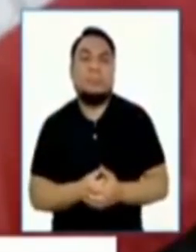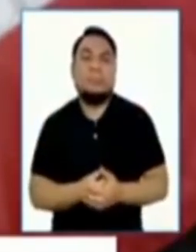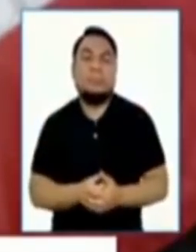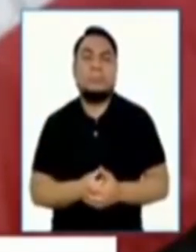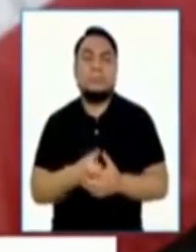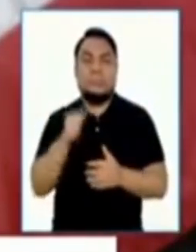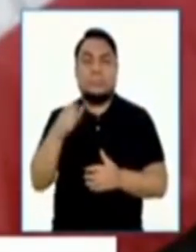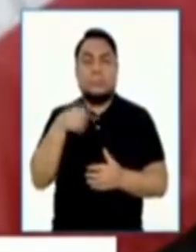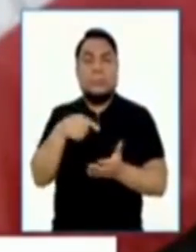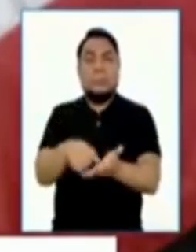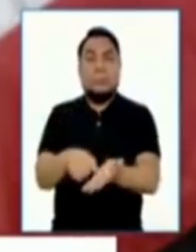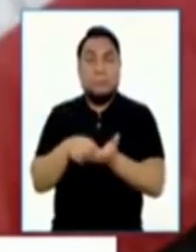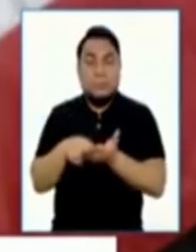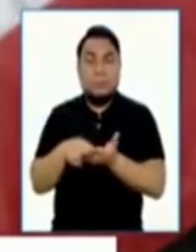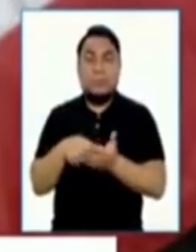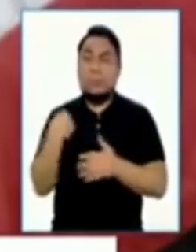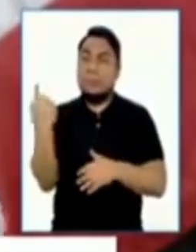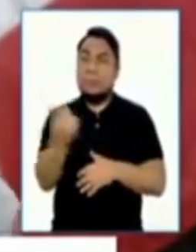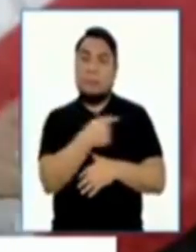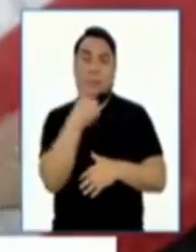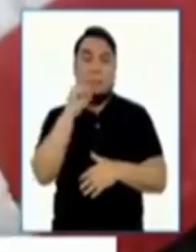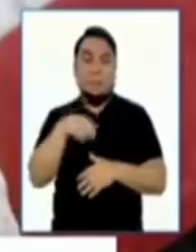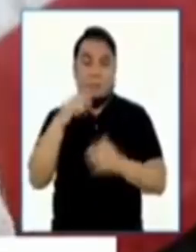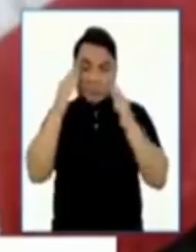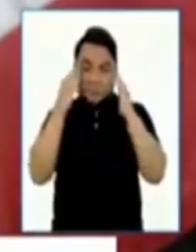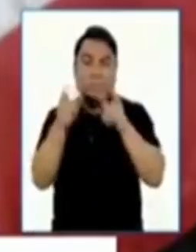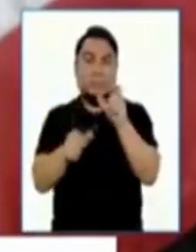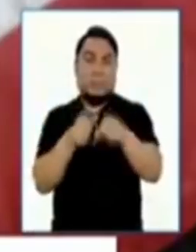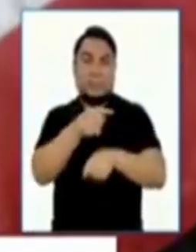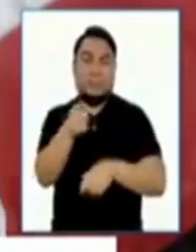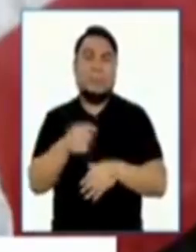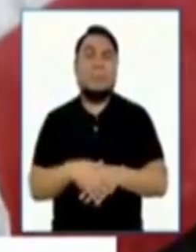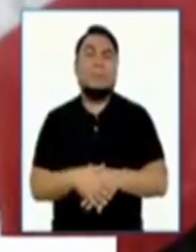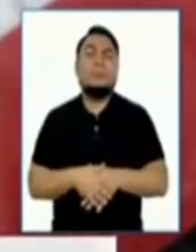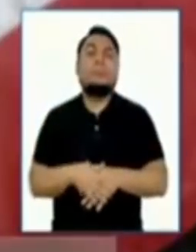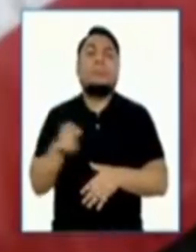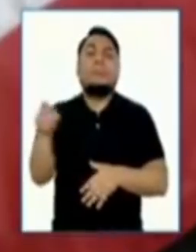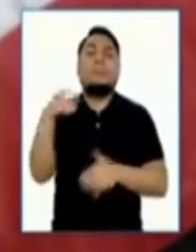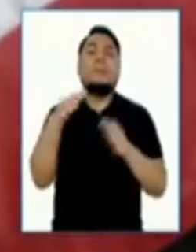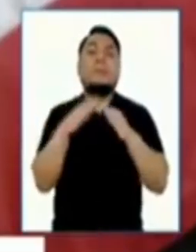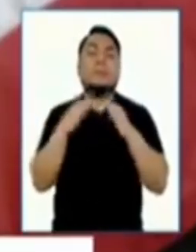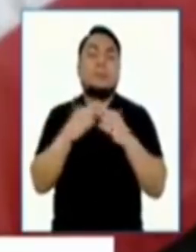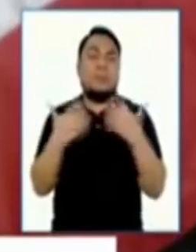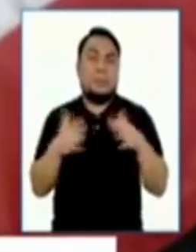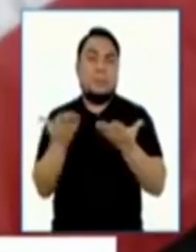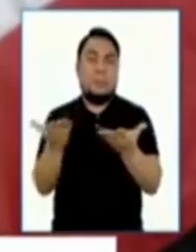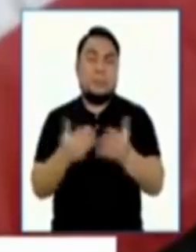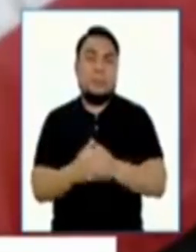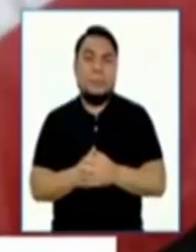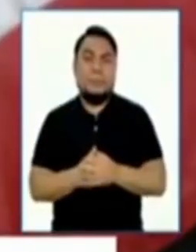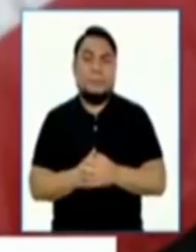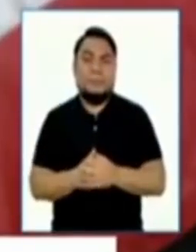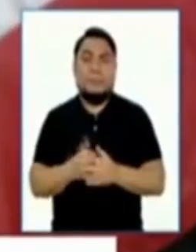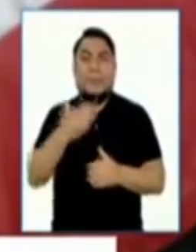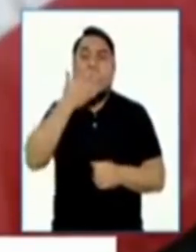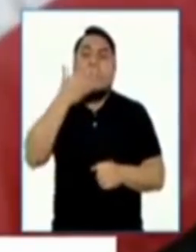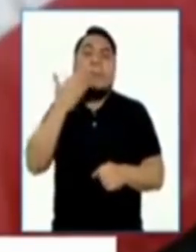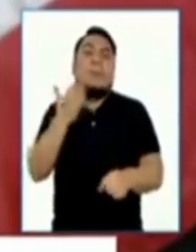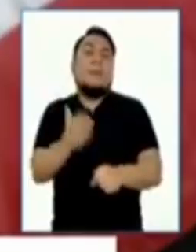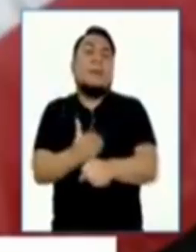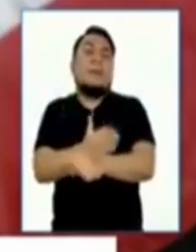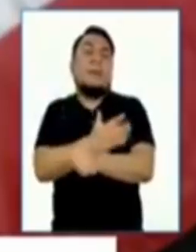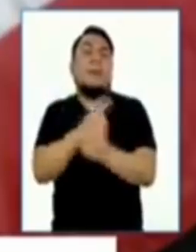una obligación nuestra atender a estas personas estos hogares vulnerables mejorar